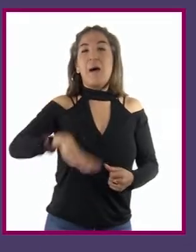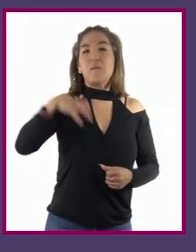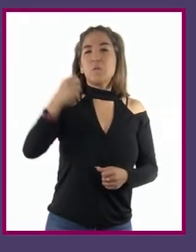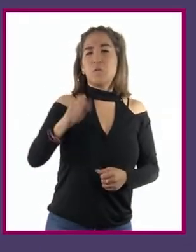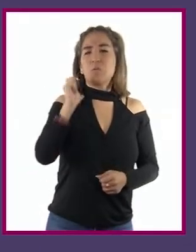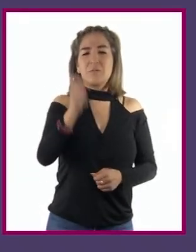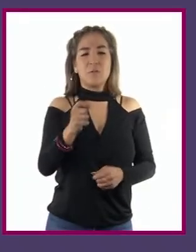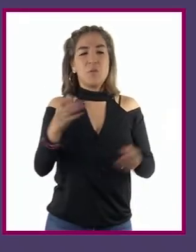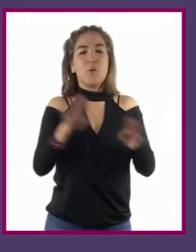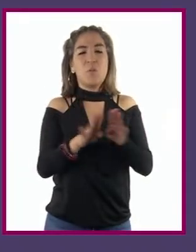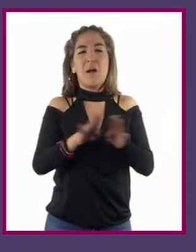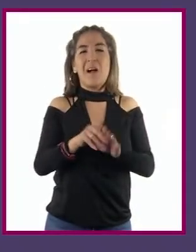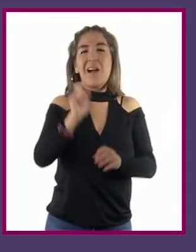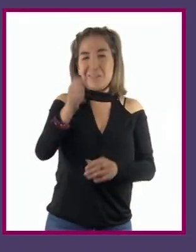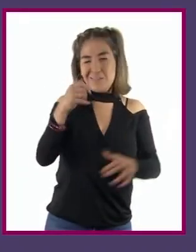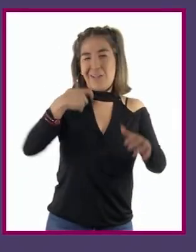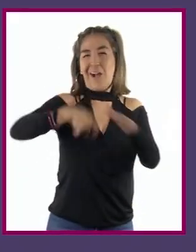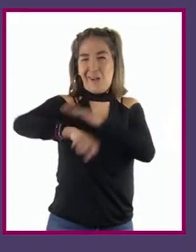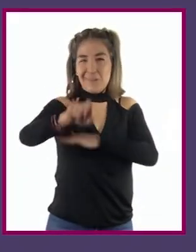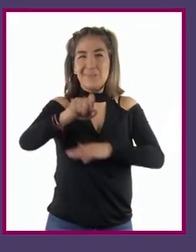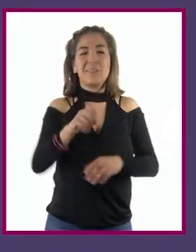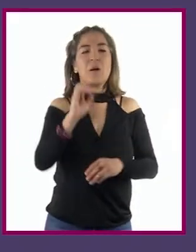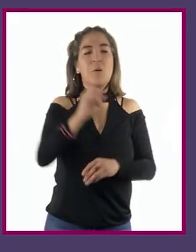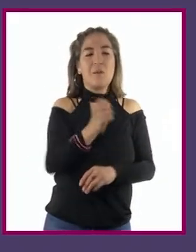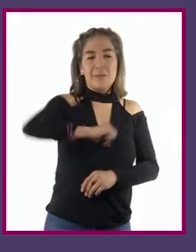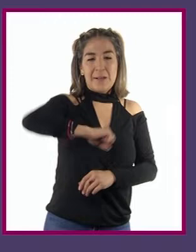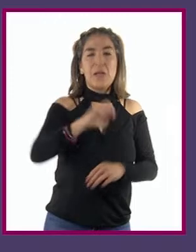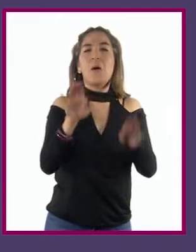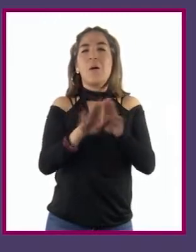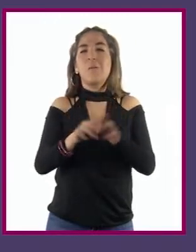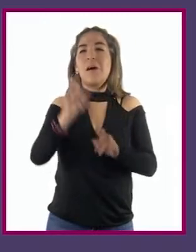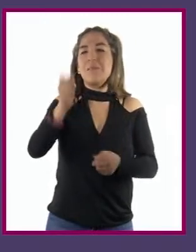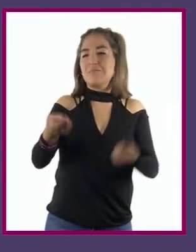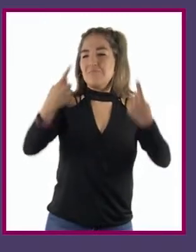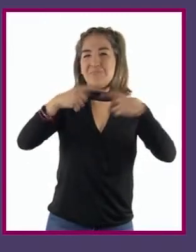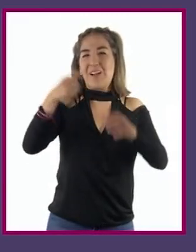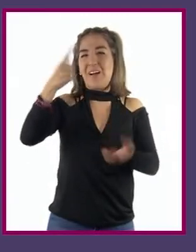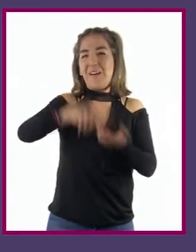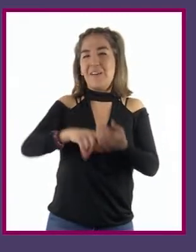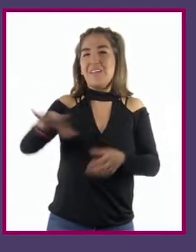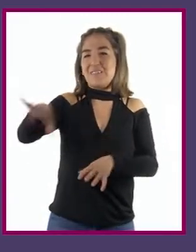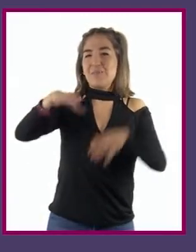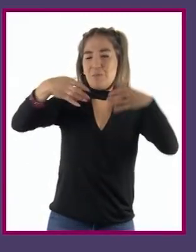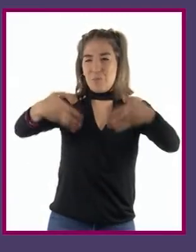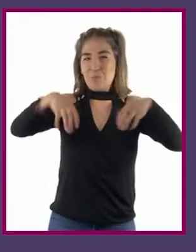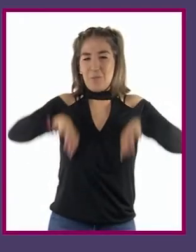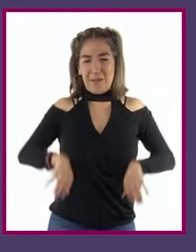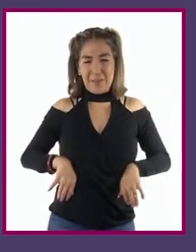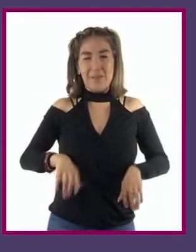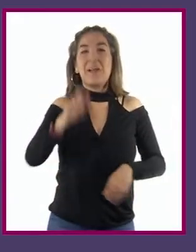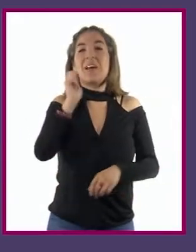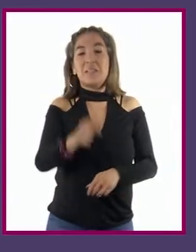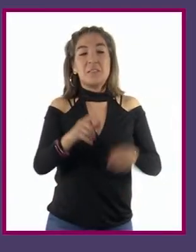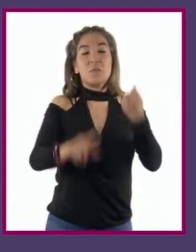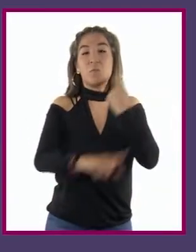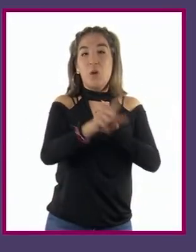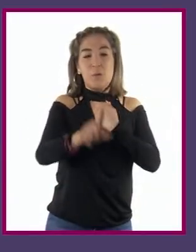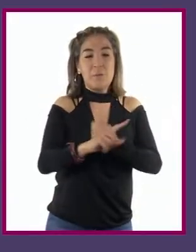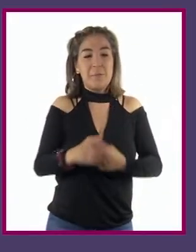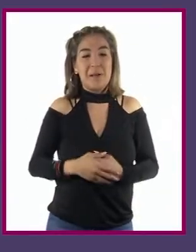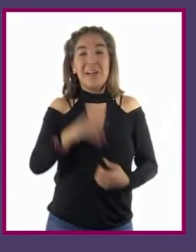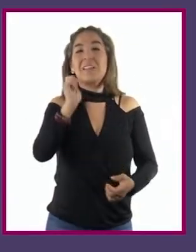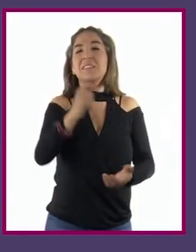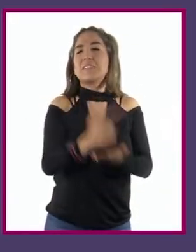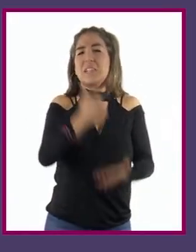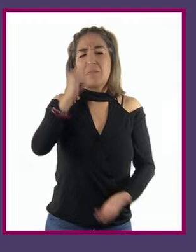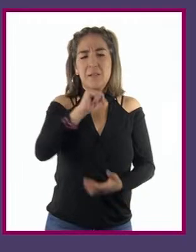autoridad, tráfico de influencias, enriquecimiento ilícito. Administrativa, faltas no graves como realizar